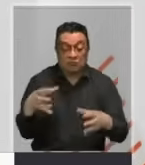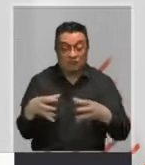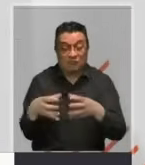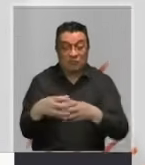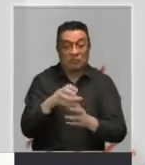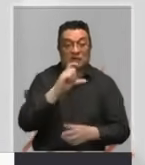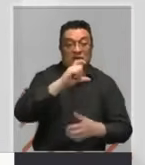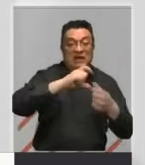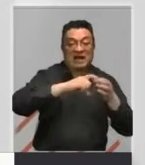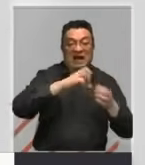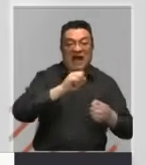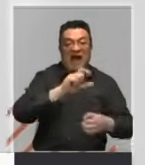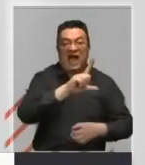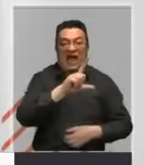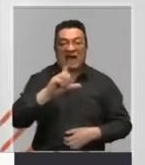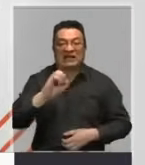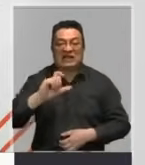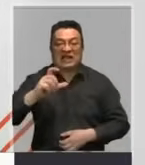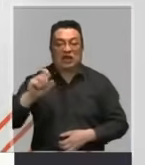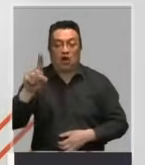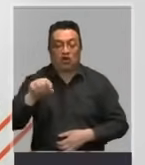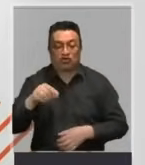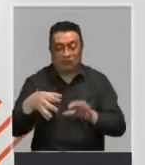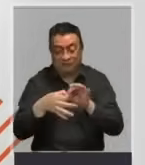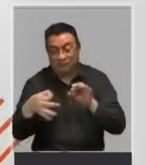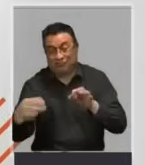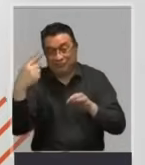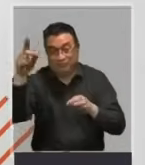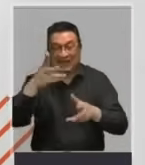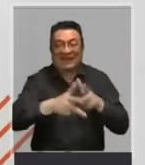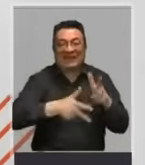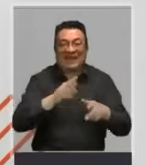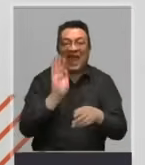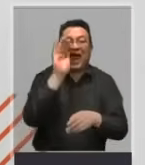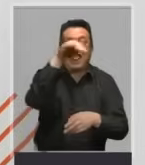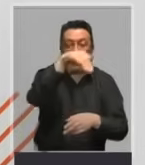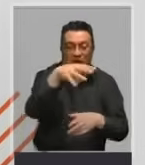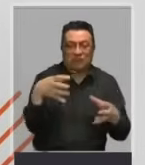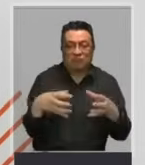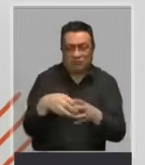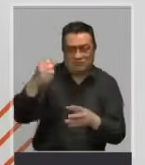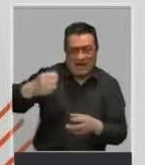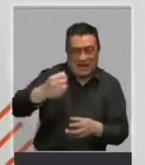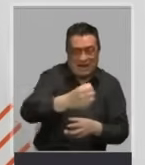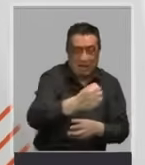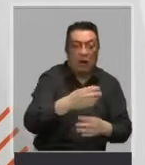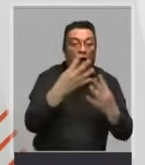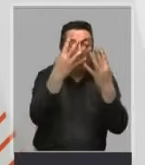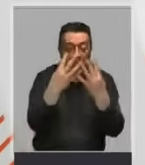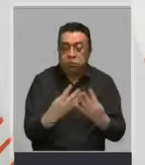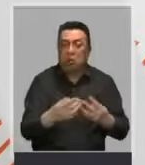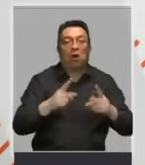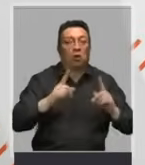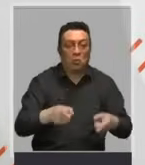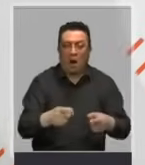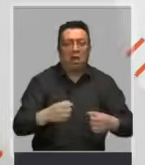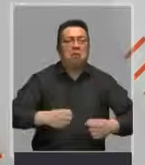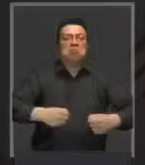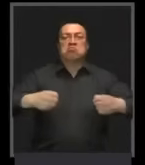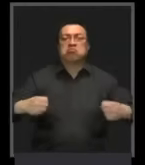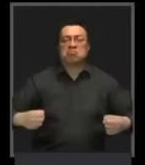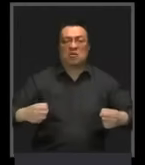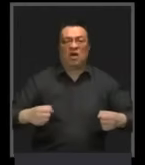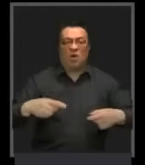Gallegos, brazo operativo del Tren de Aragua, grupo criminal que sigue dando noticia tras las rejas, grupo cuya estela